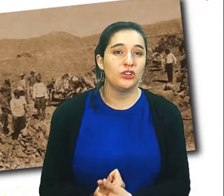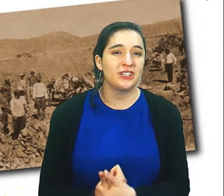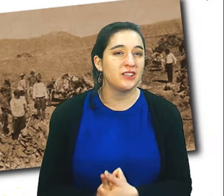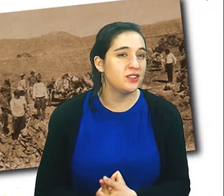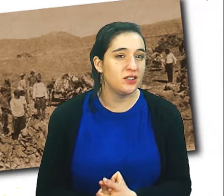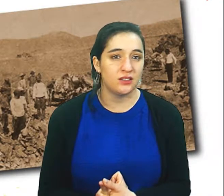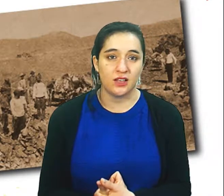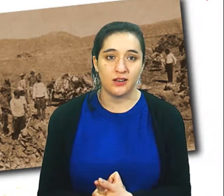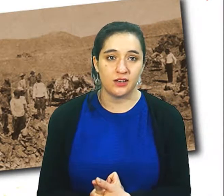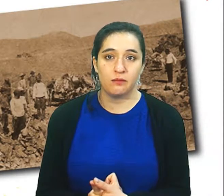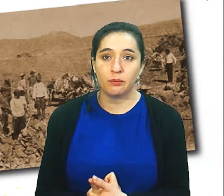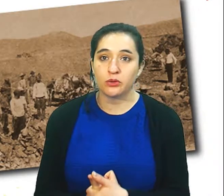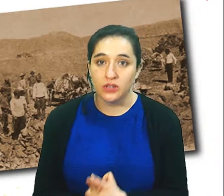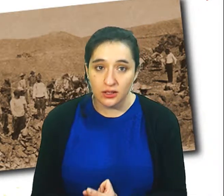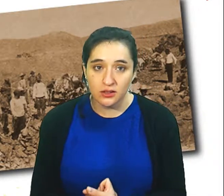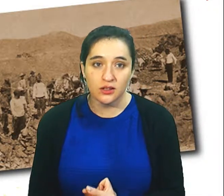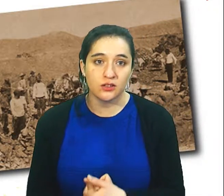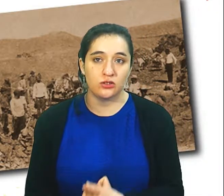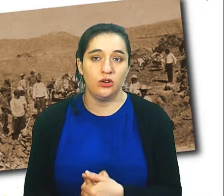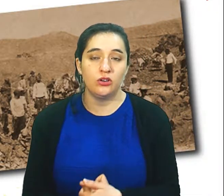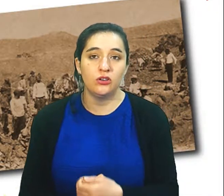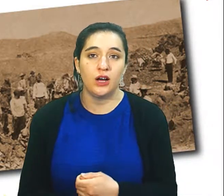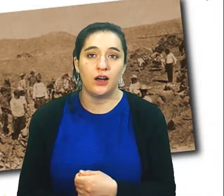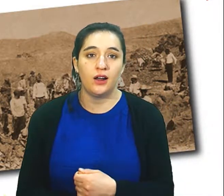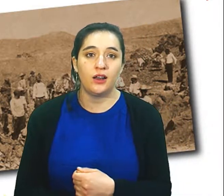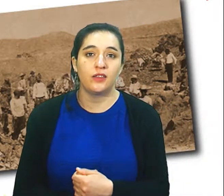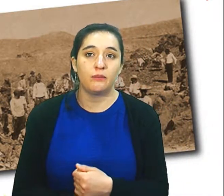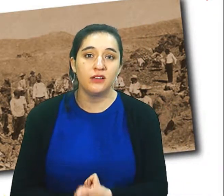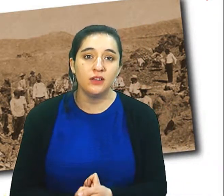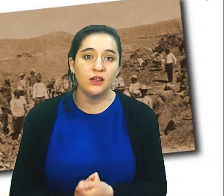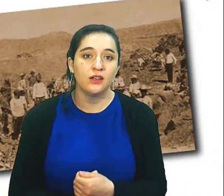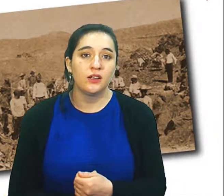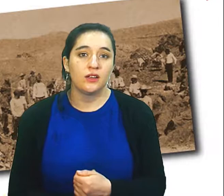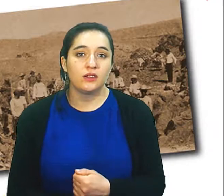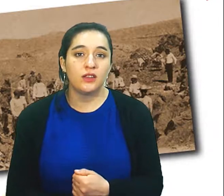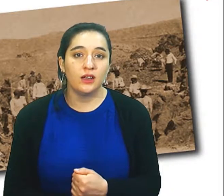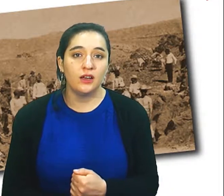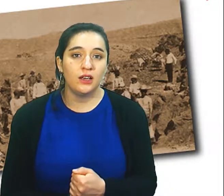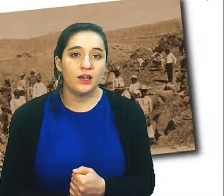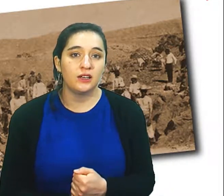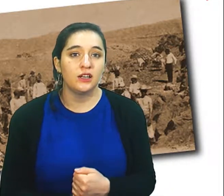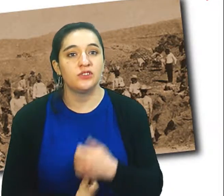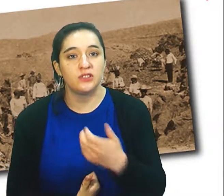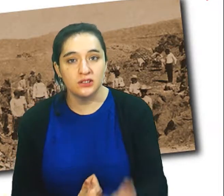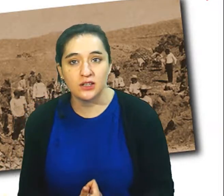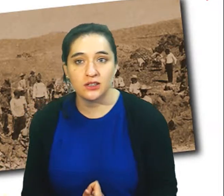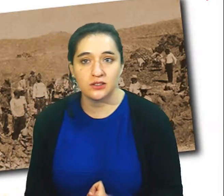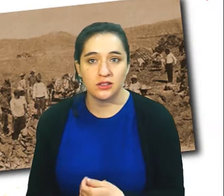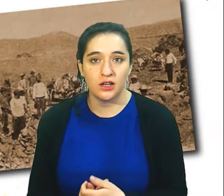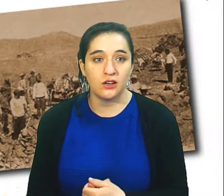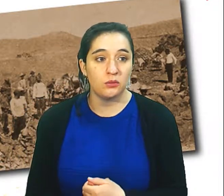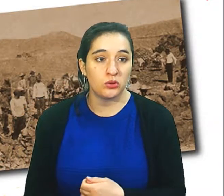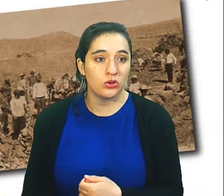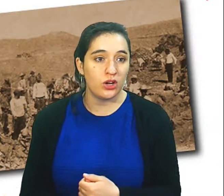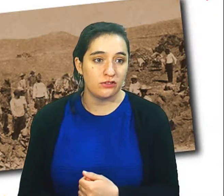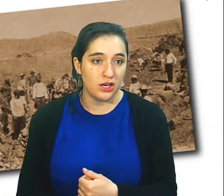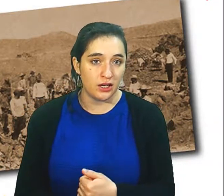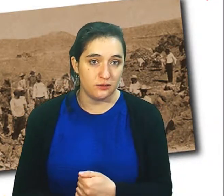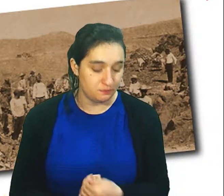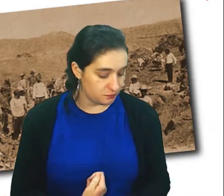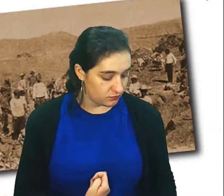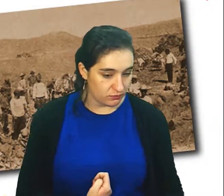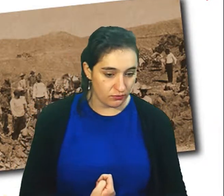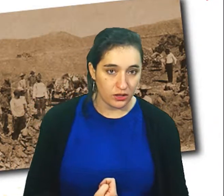un rol trascendental, importante en torno a la demanda de las ineficiencias que existían en el mundo